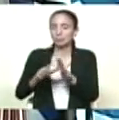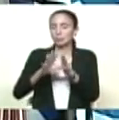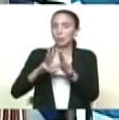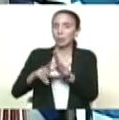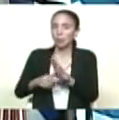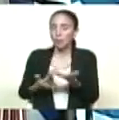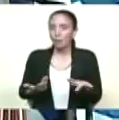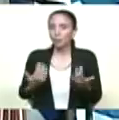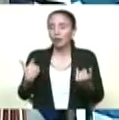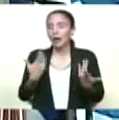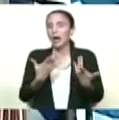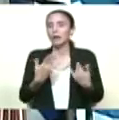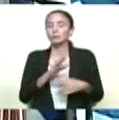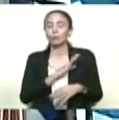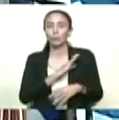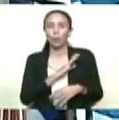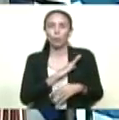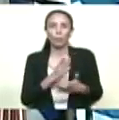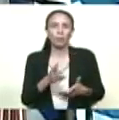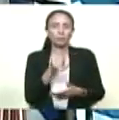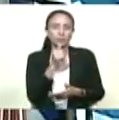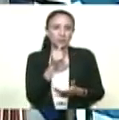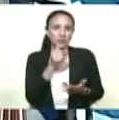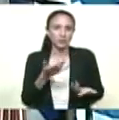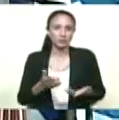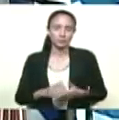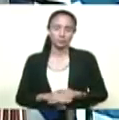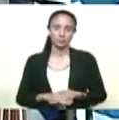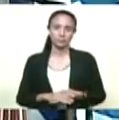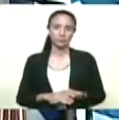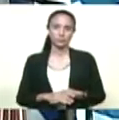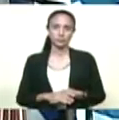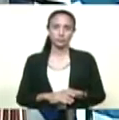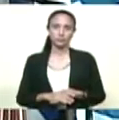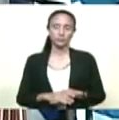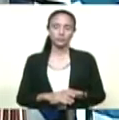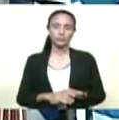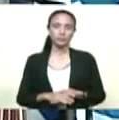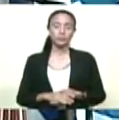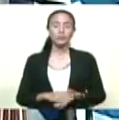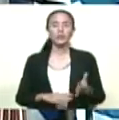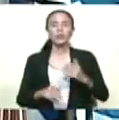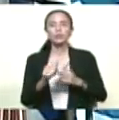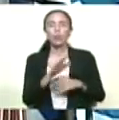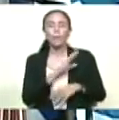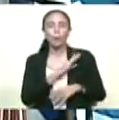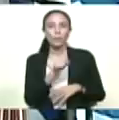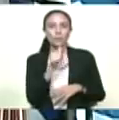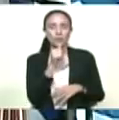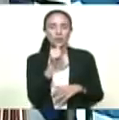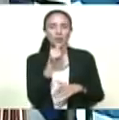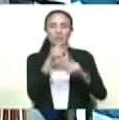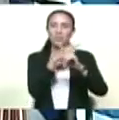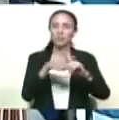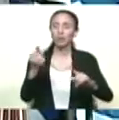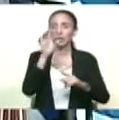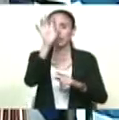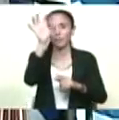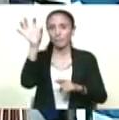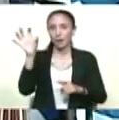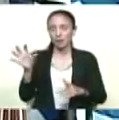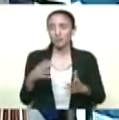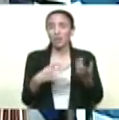bloque transnacional neoliberal que pasa a formar parte de